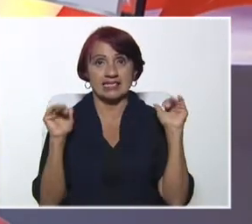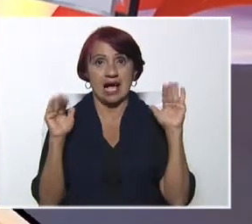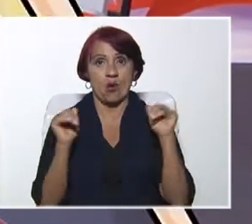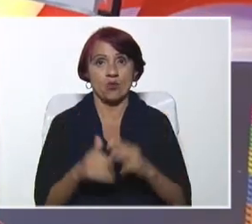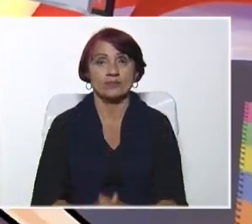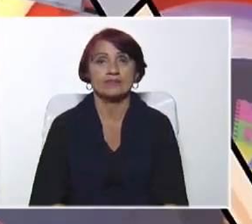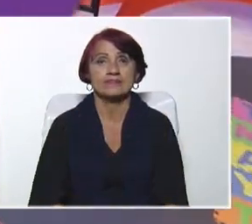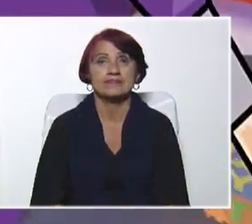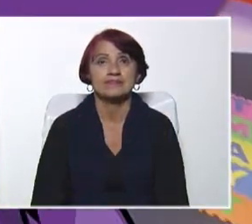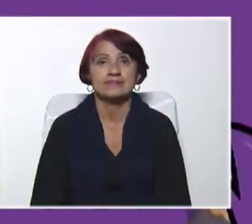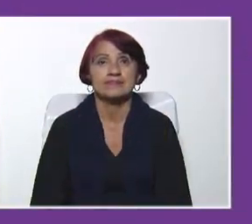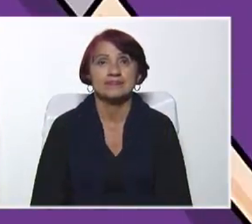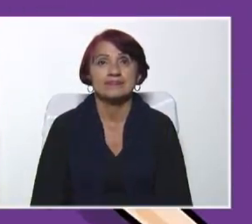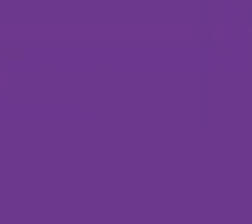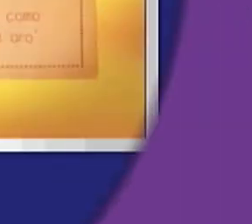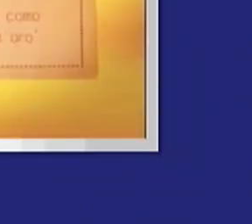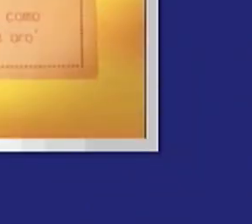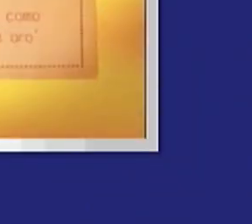Chao.